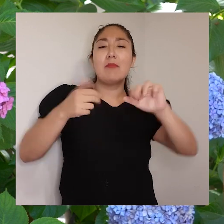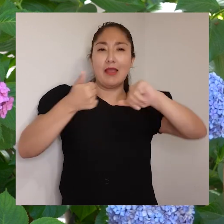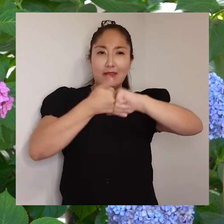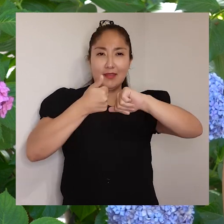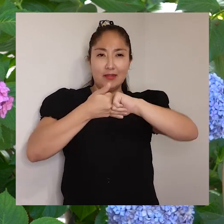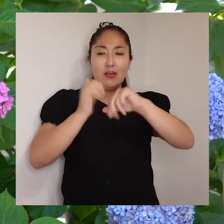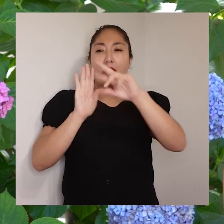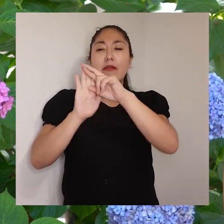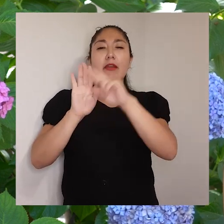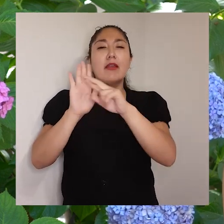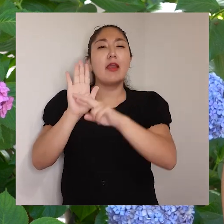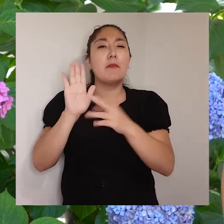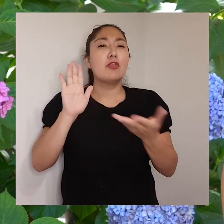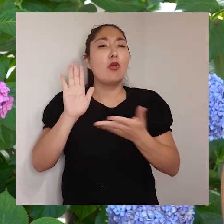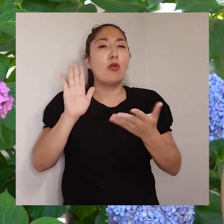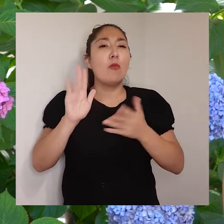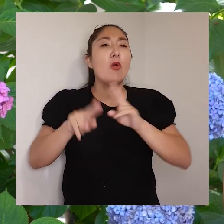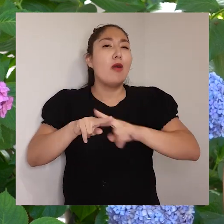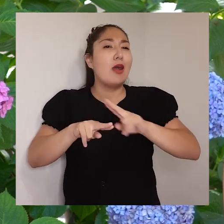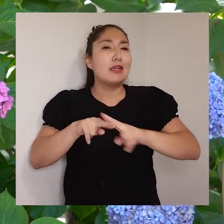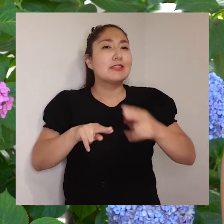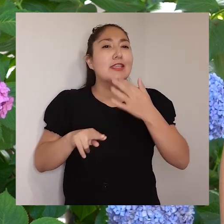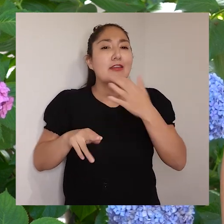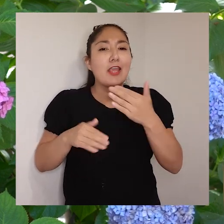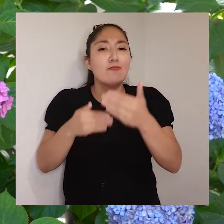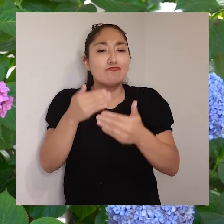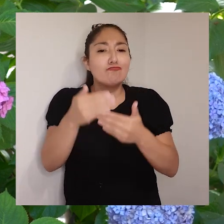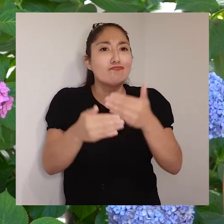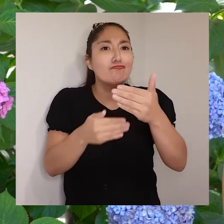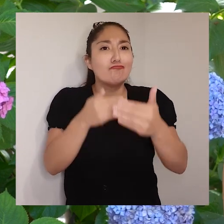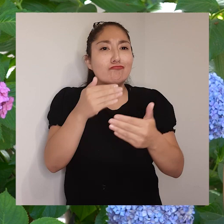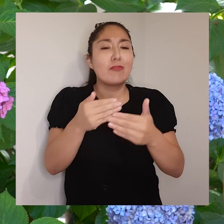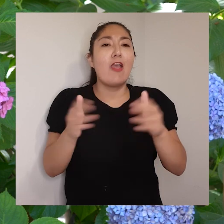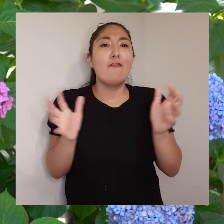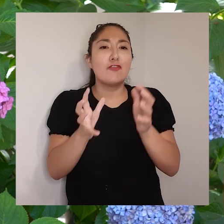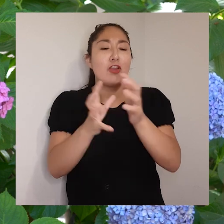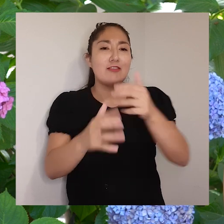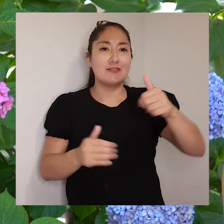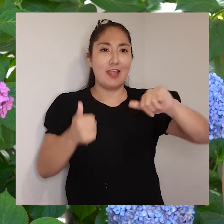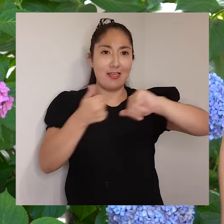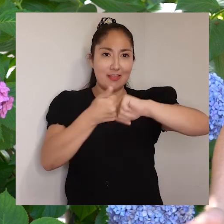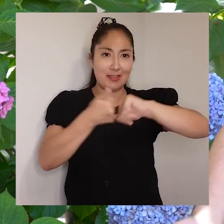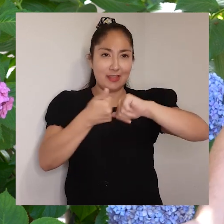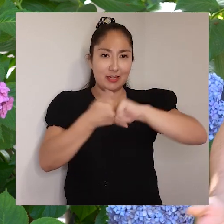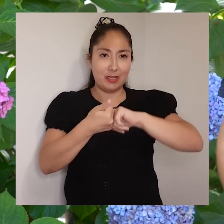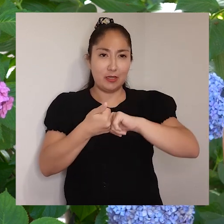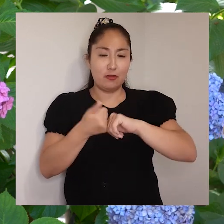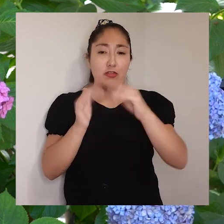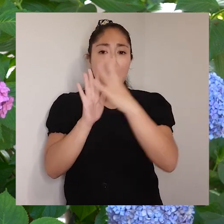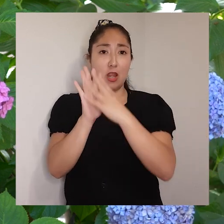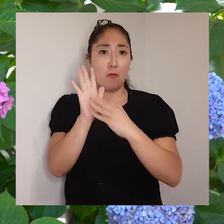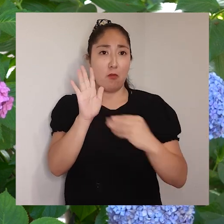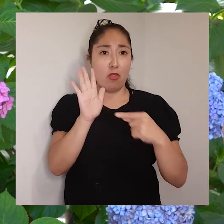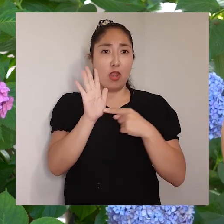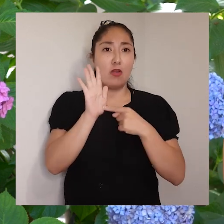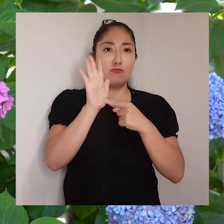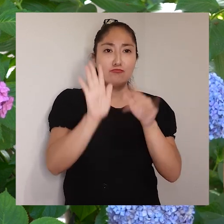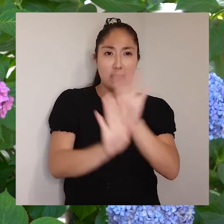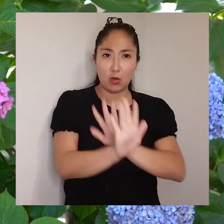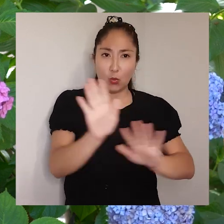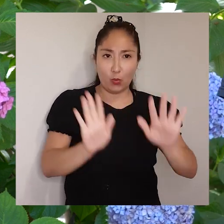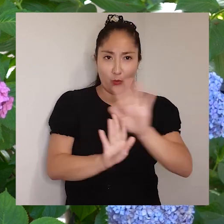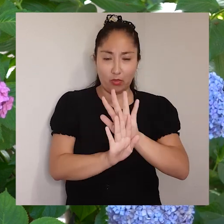el reglamento de abordaje ante situaciones de acoso sexual, discriminación y violencia de género, y su modelo de prevención en esta misma